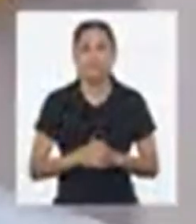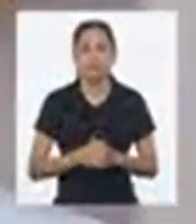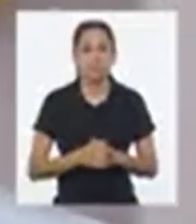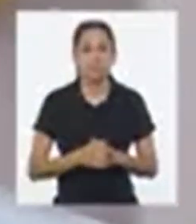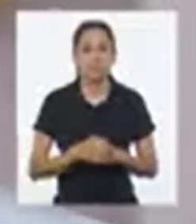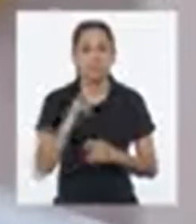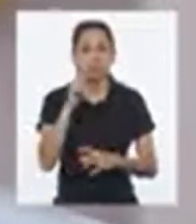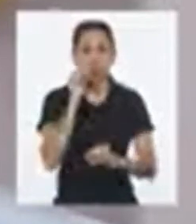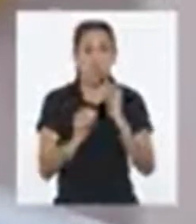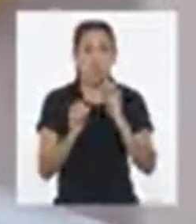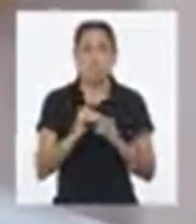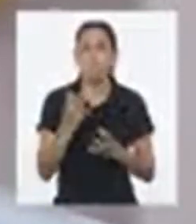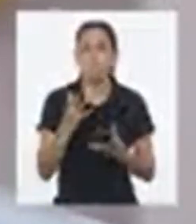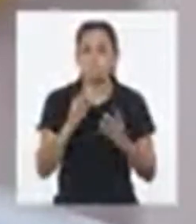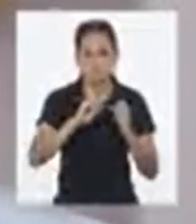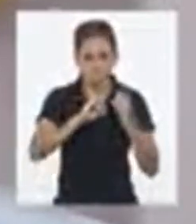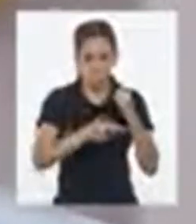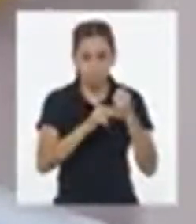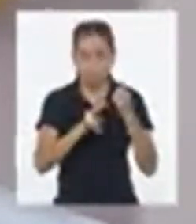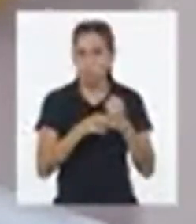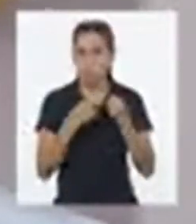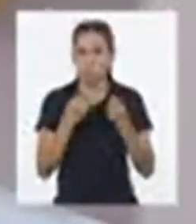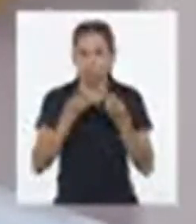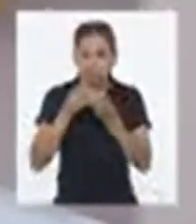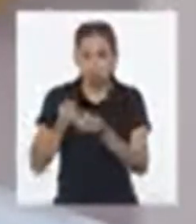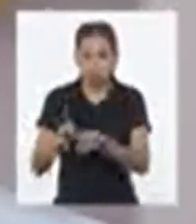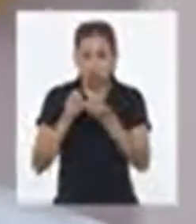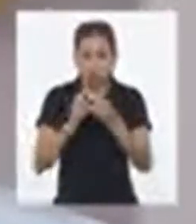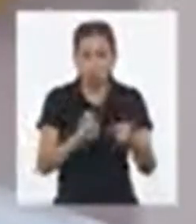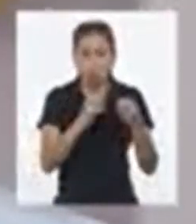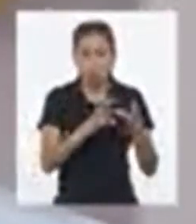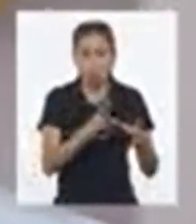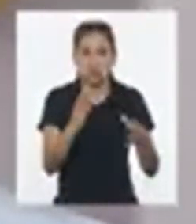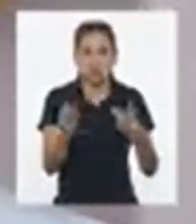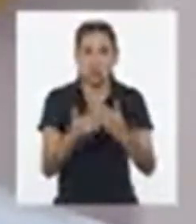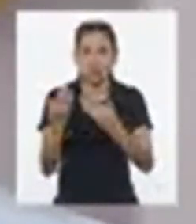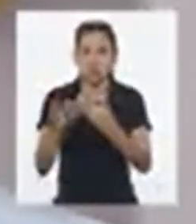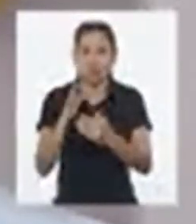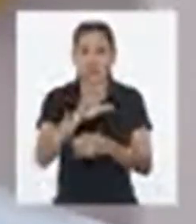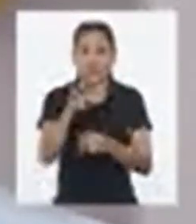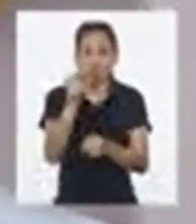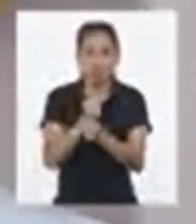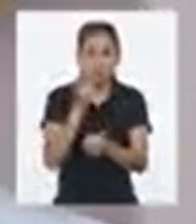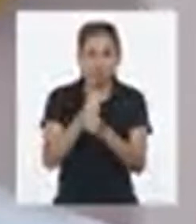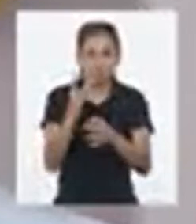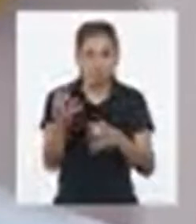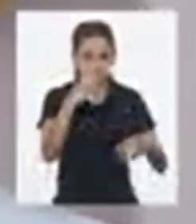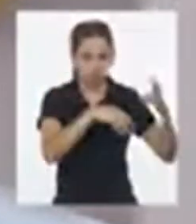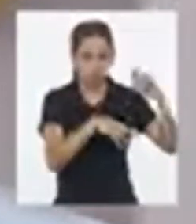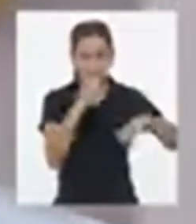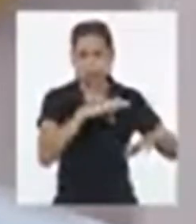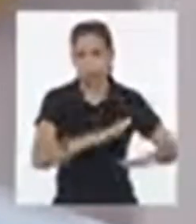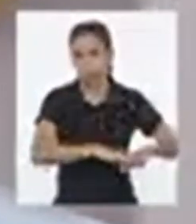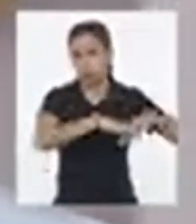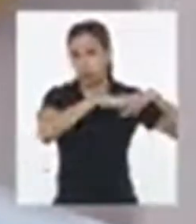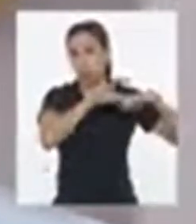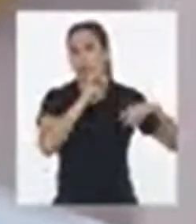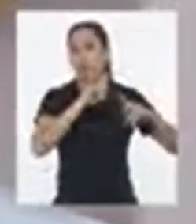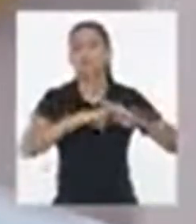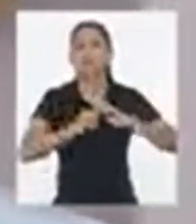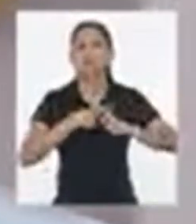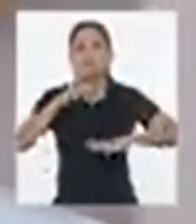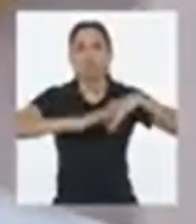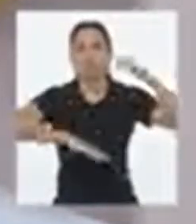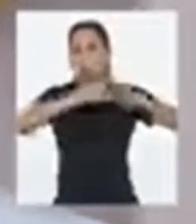es. Una solución para conservar los excedentes de las actividades económicas fue